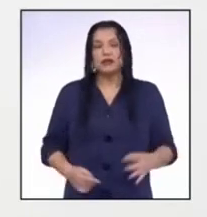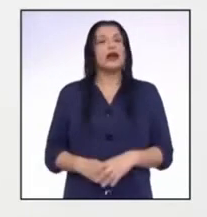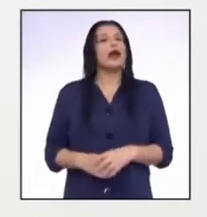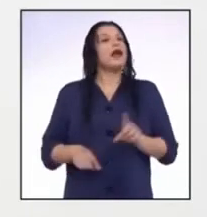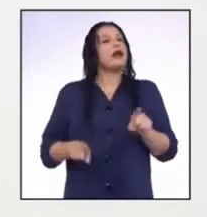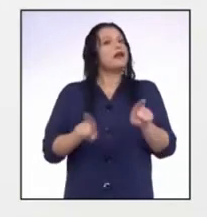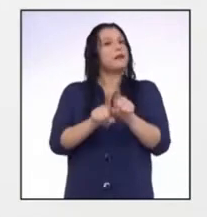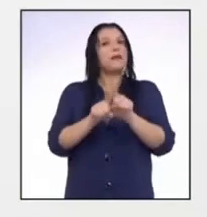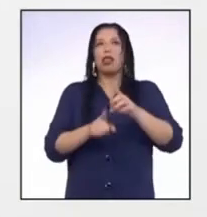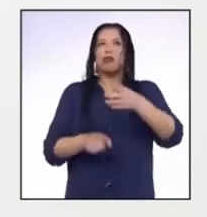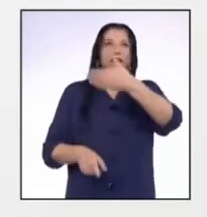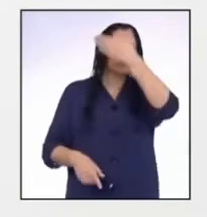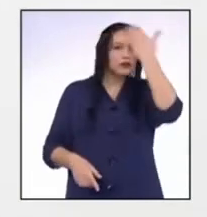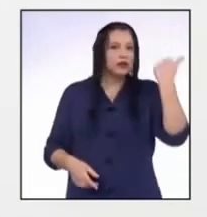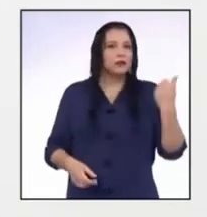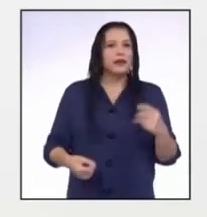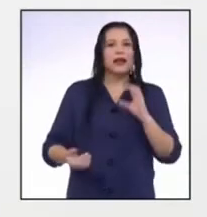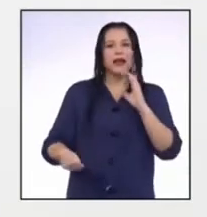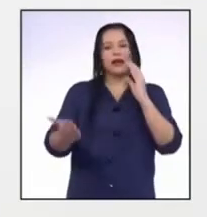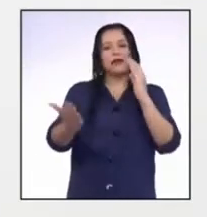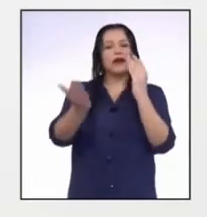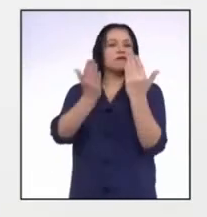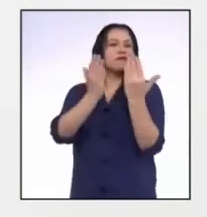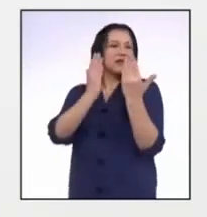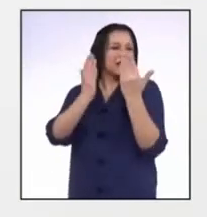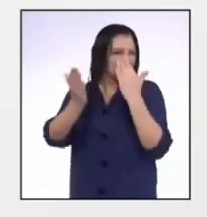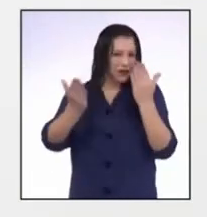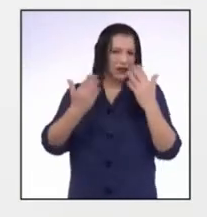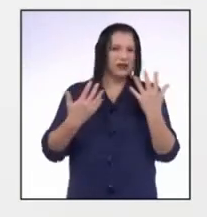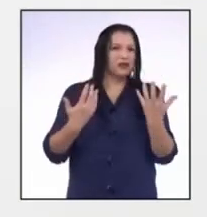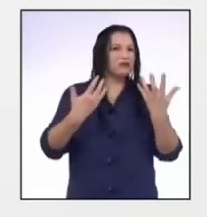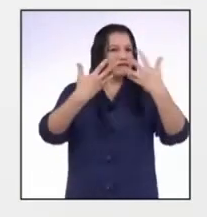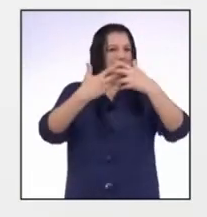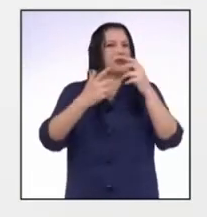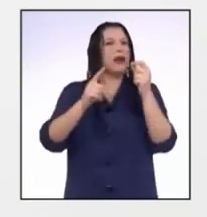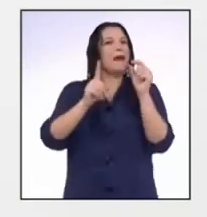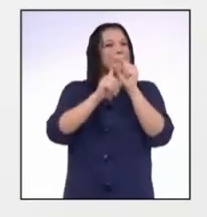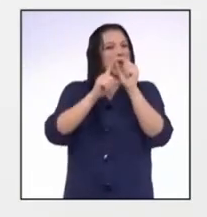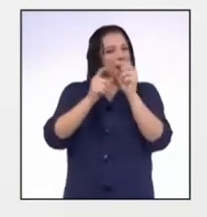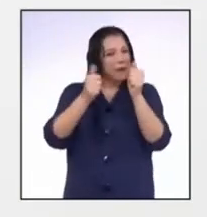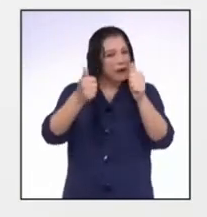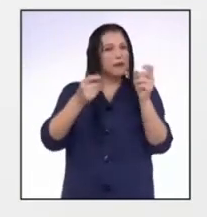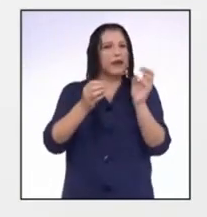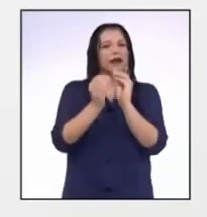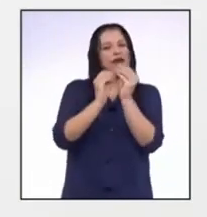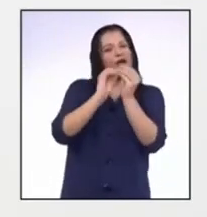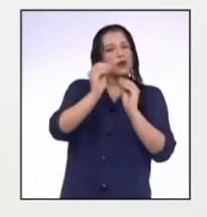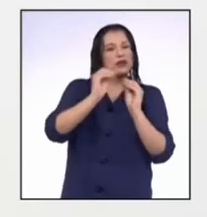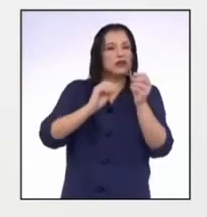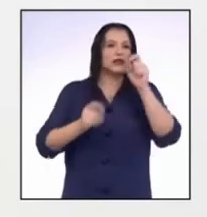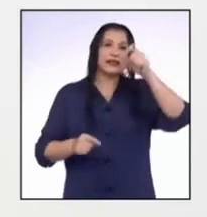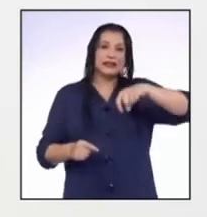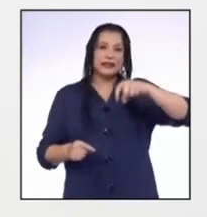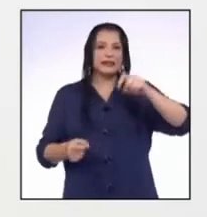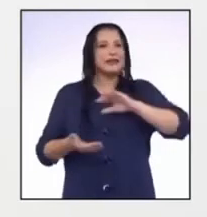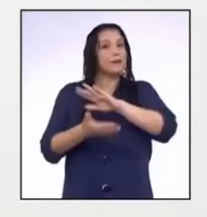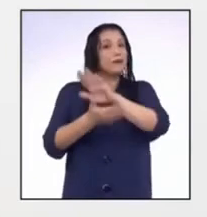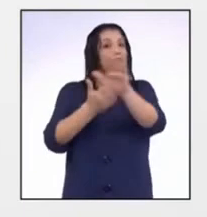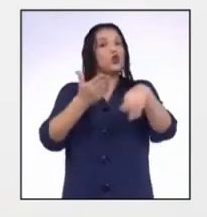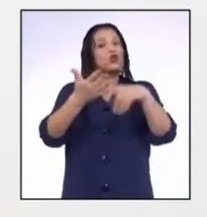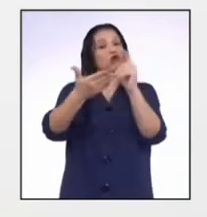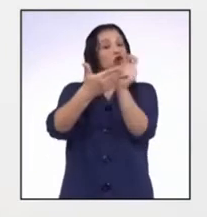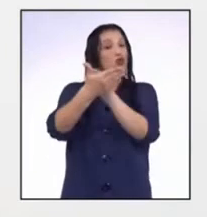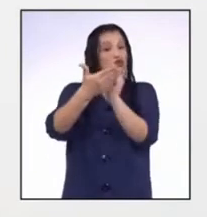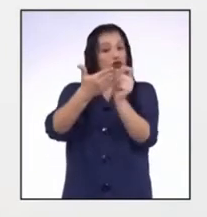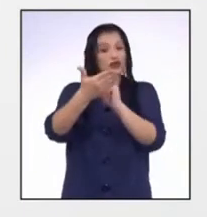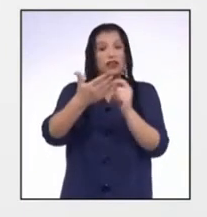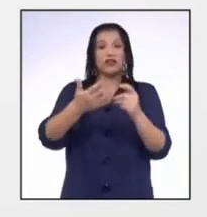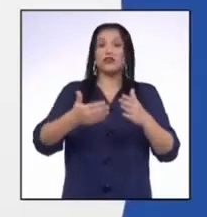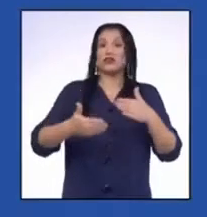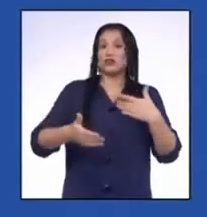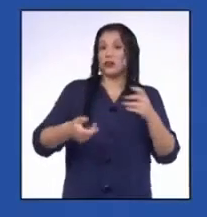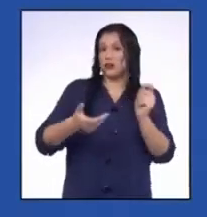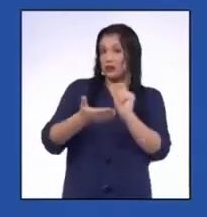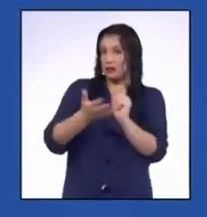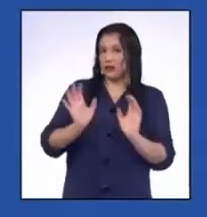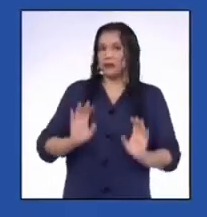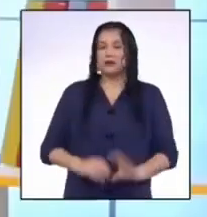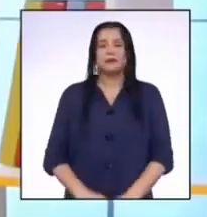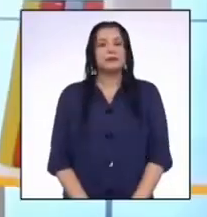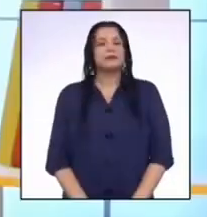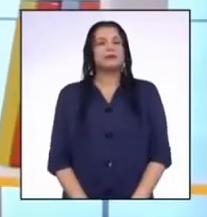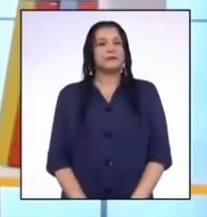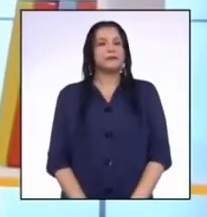no olvidemos la coherencia, la cohesión y adecuación que deben tener todos los textos que redactemos.